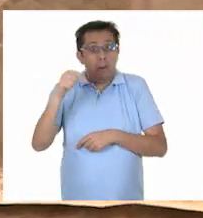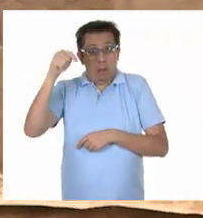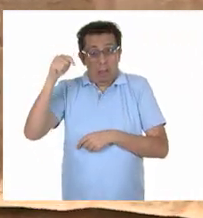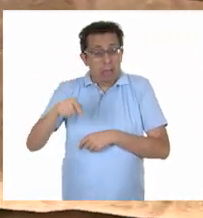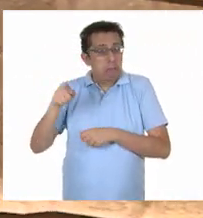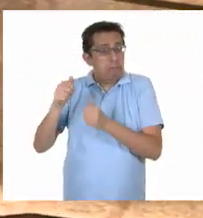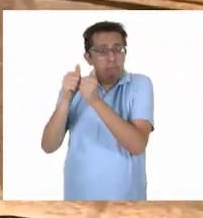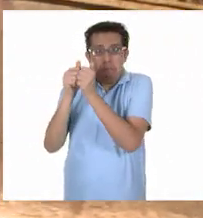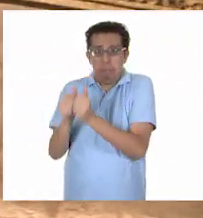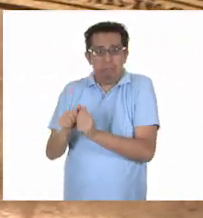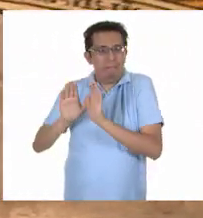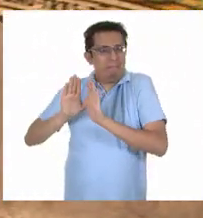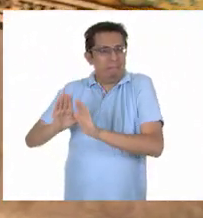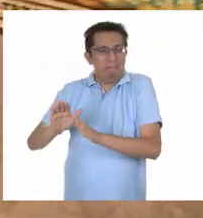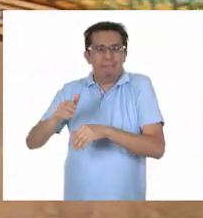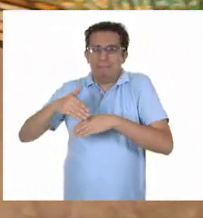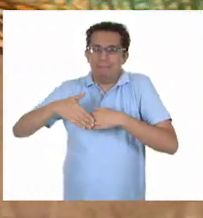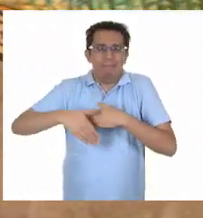permanecerá.